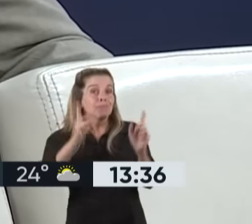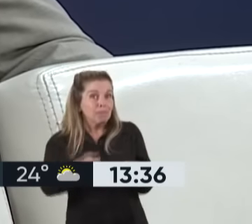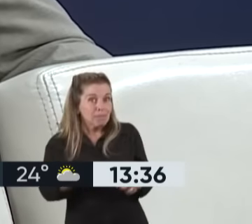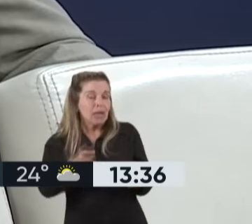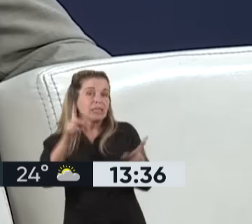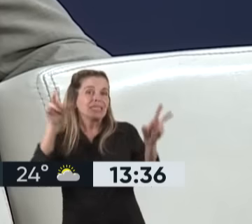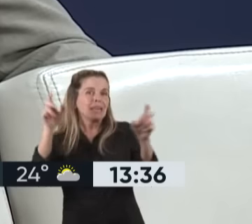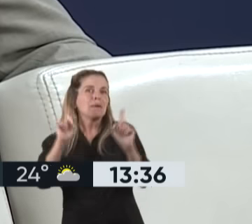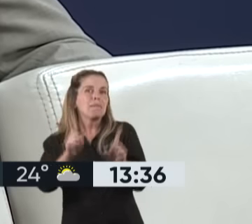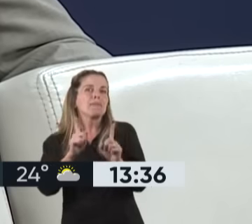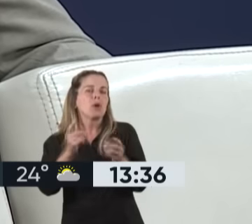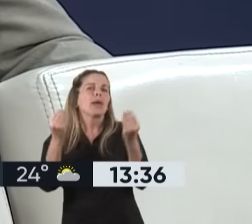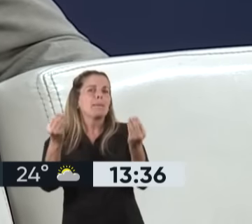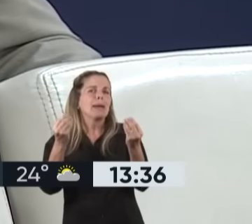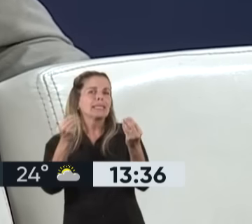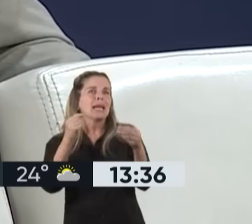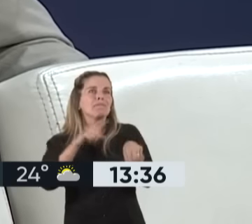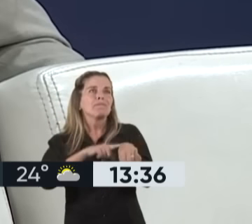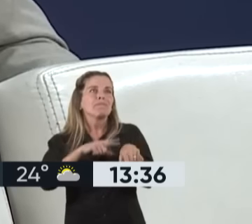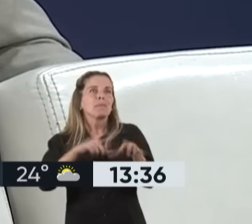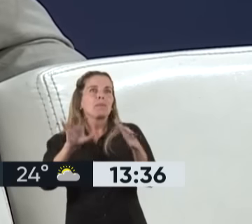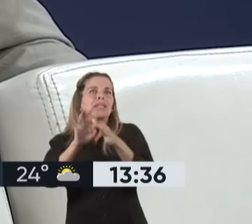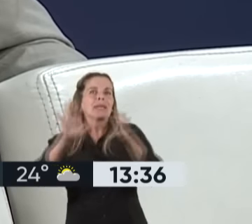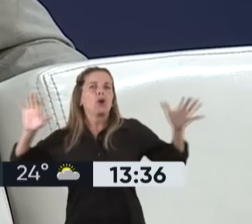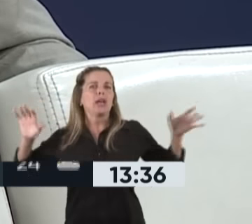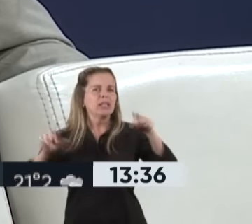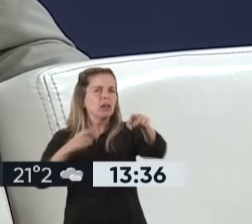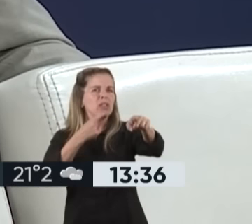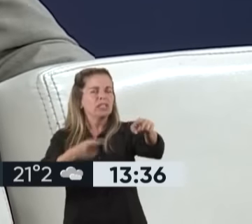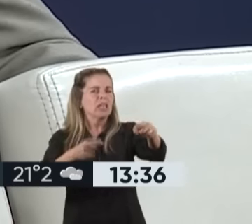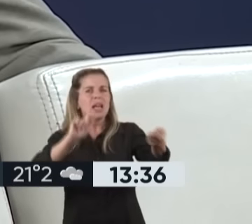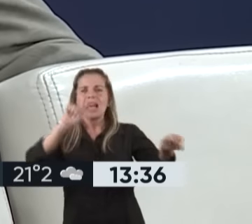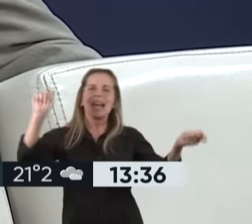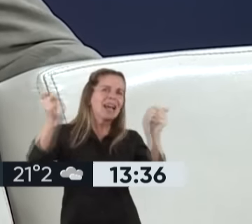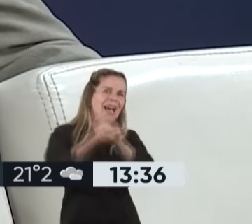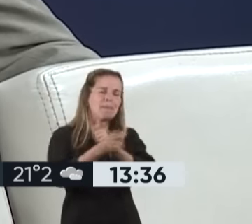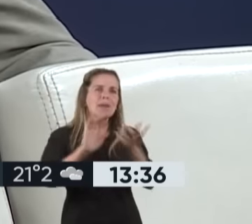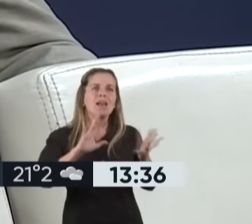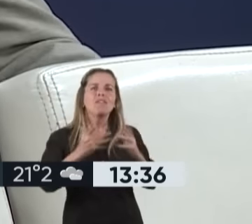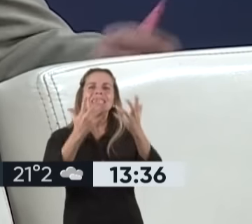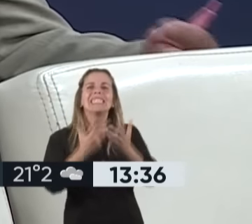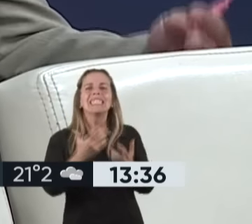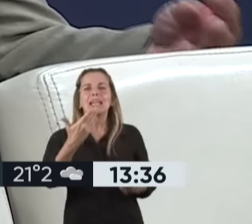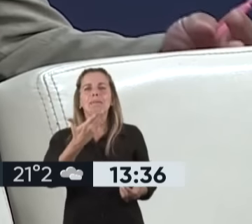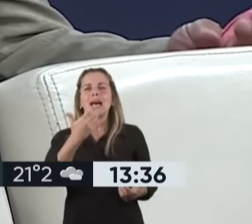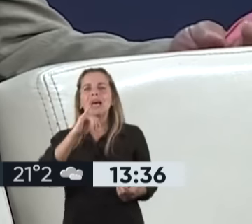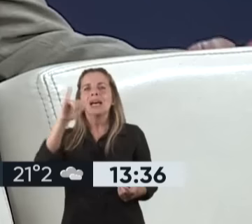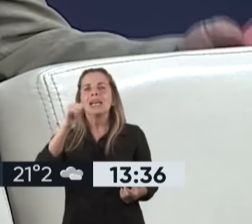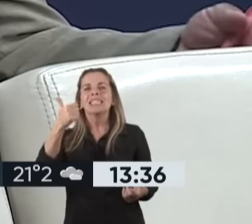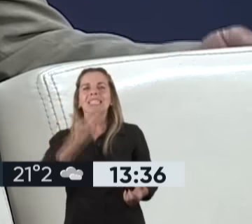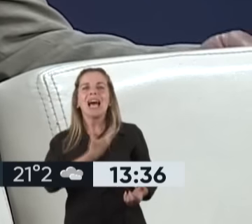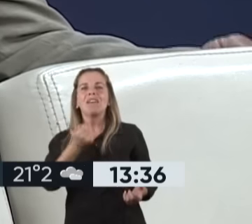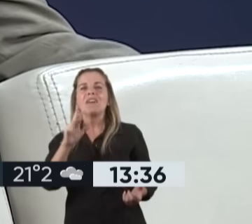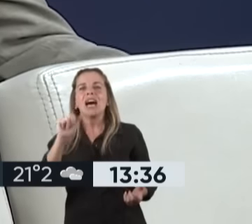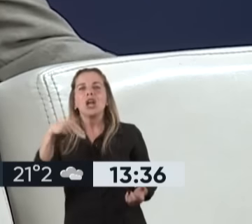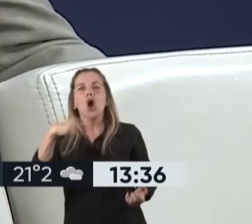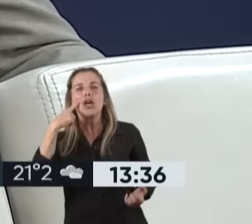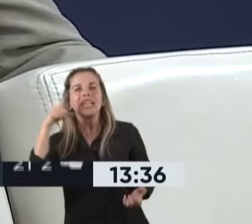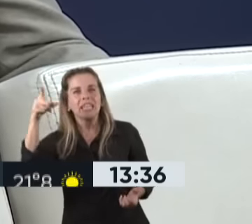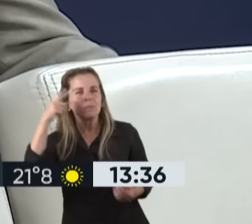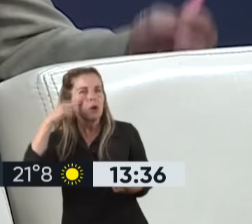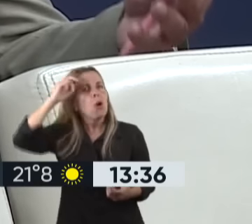democracia, usted dice que cambia la doctrina zaffaronista y que eso se va a plantear para el debate en el